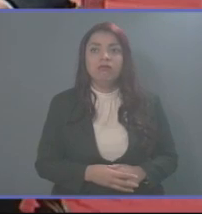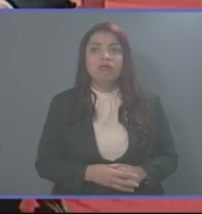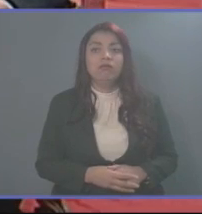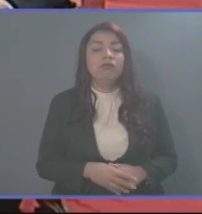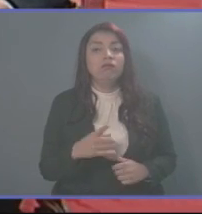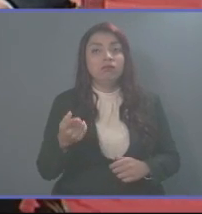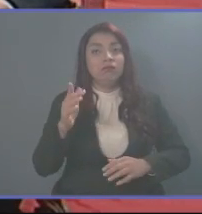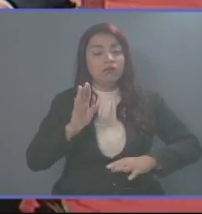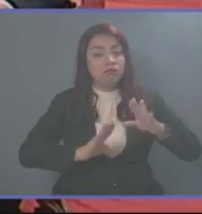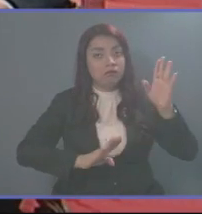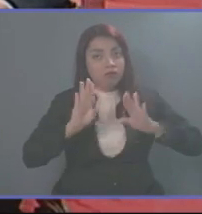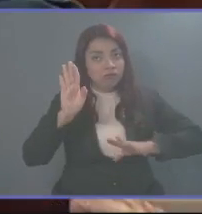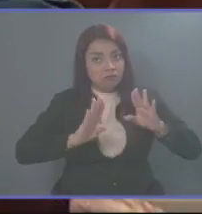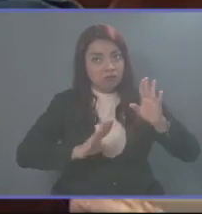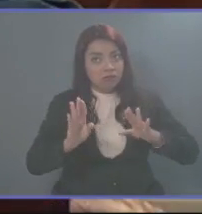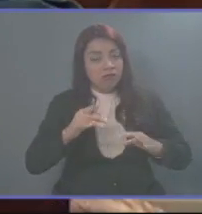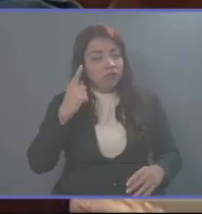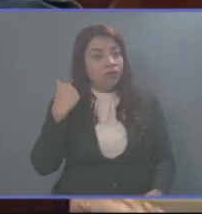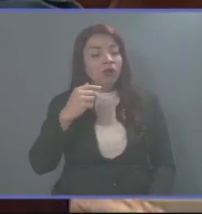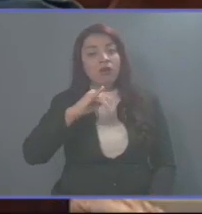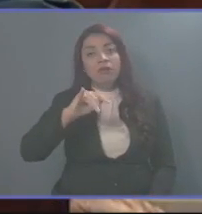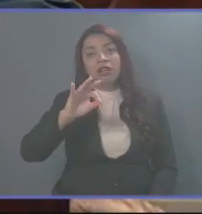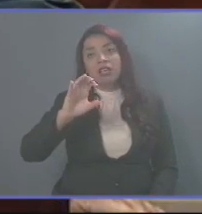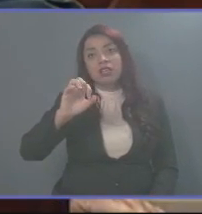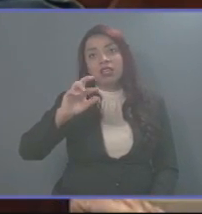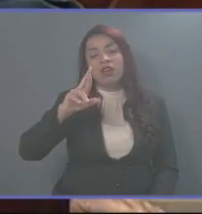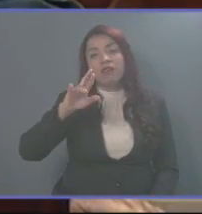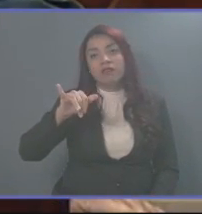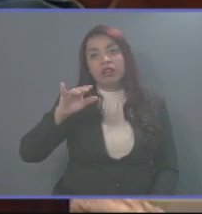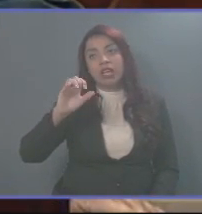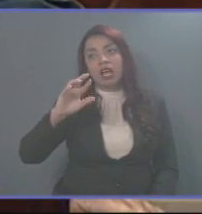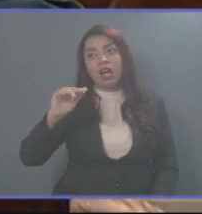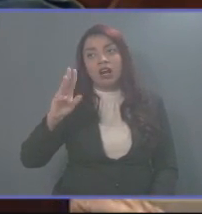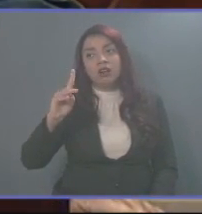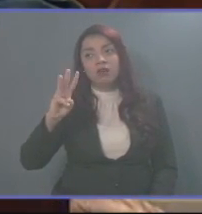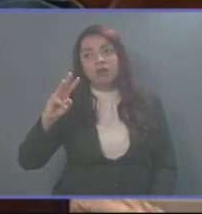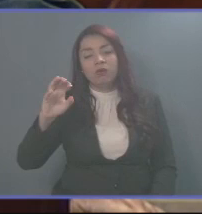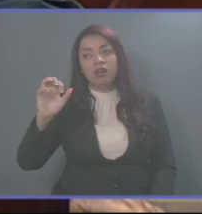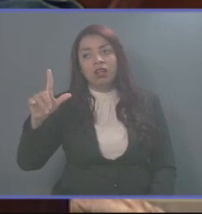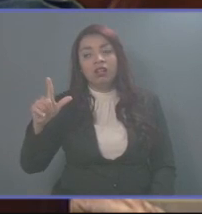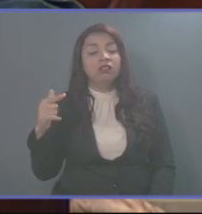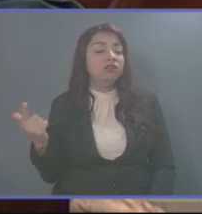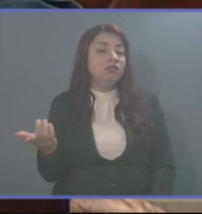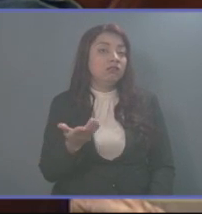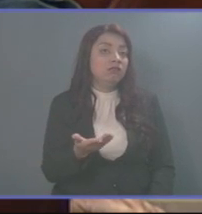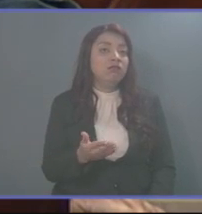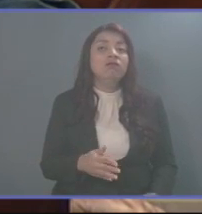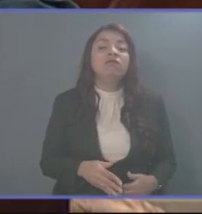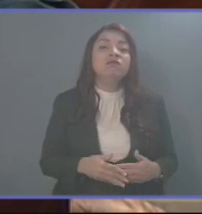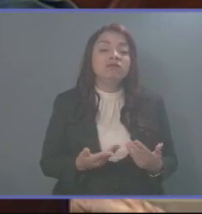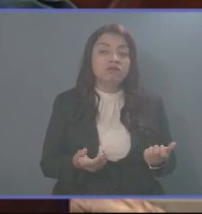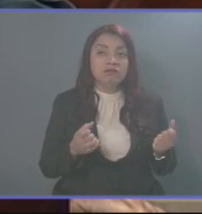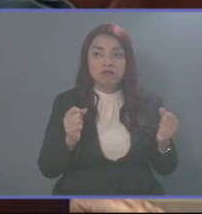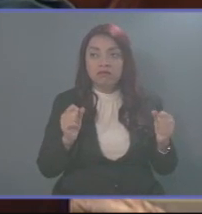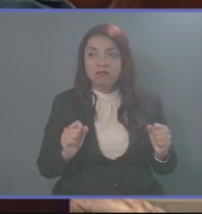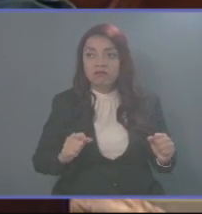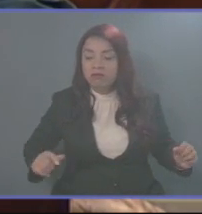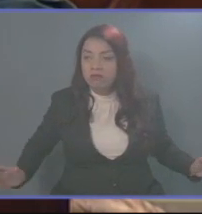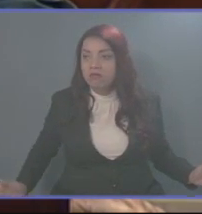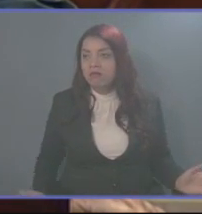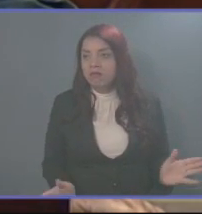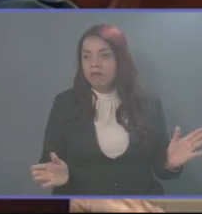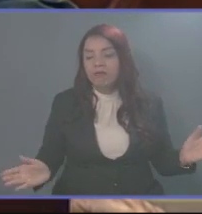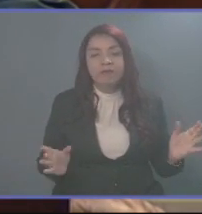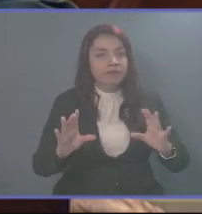La participación del señor Jeffrey Cardwell en la política lo ha llevado a potenciar